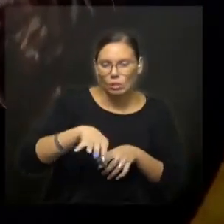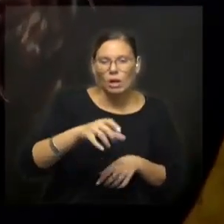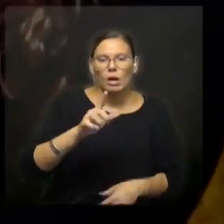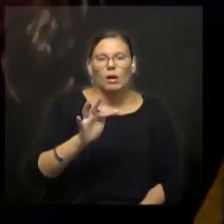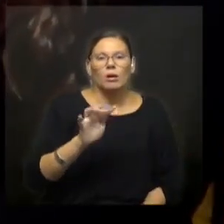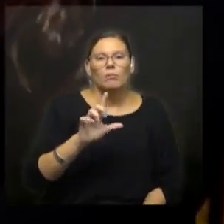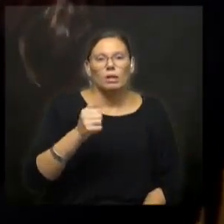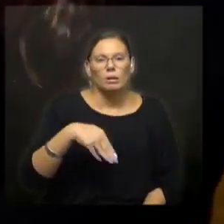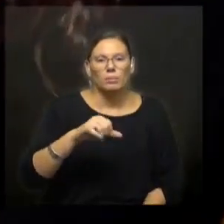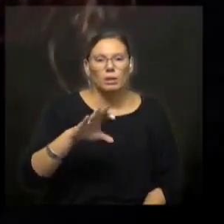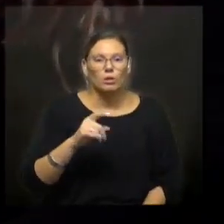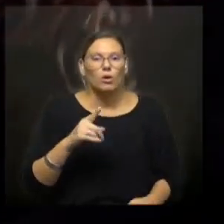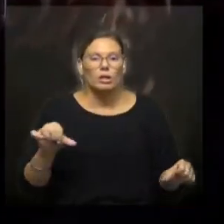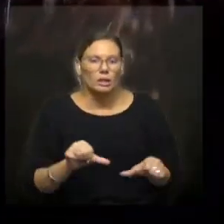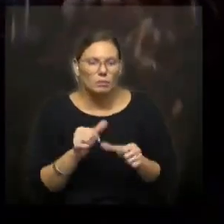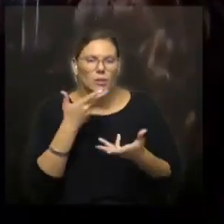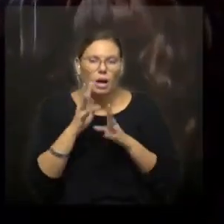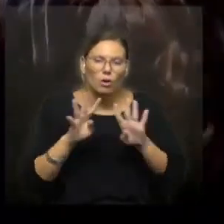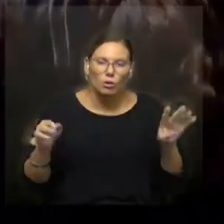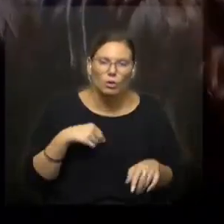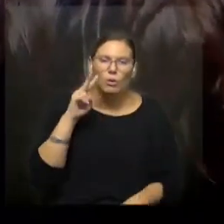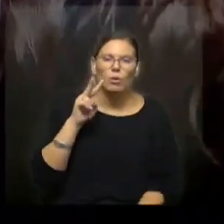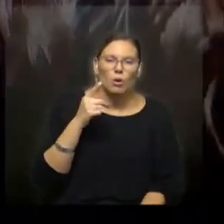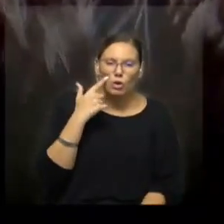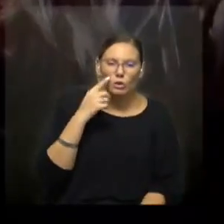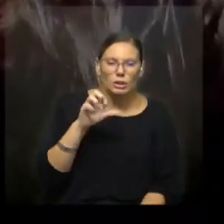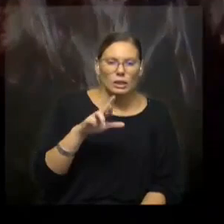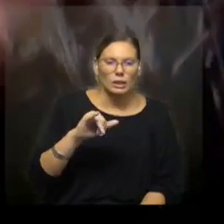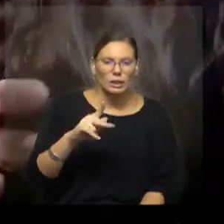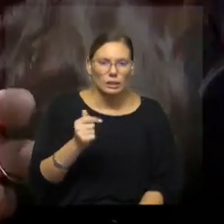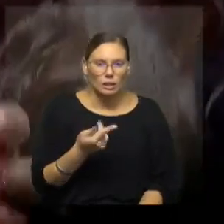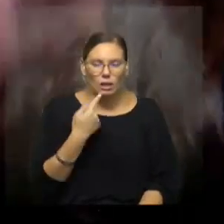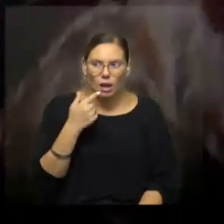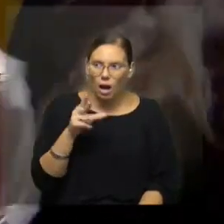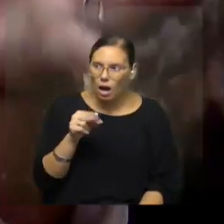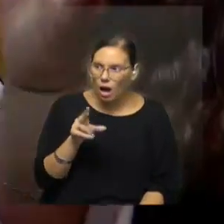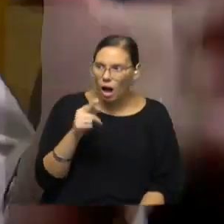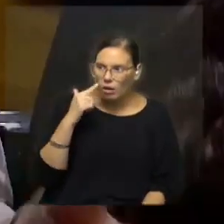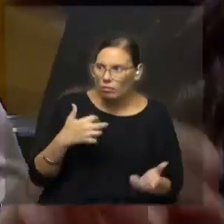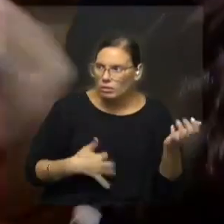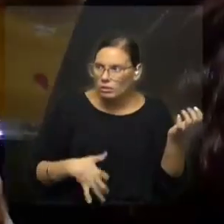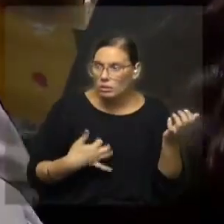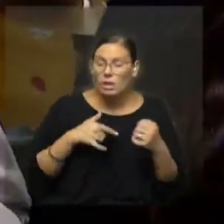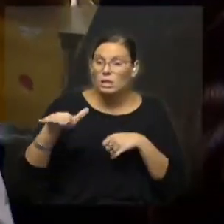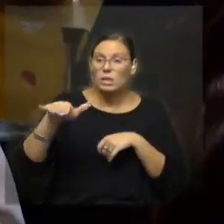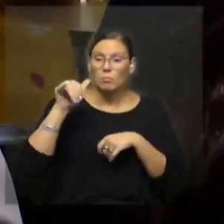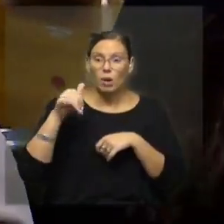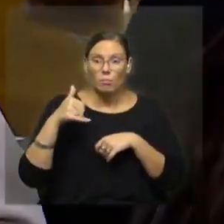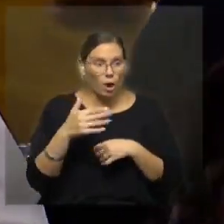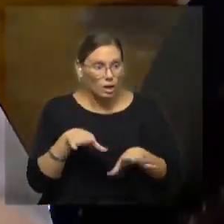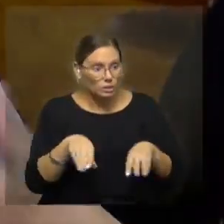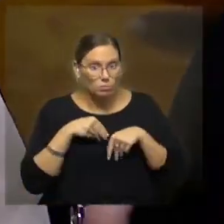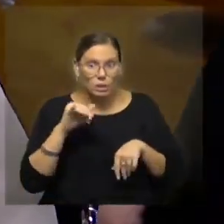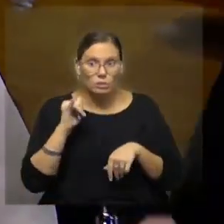actividades de coros conocí a Erika, la vi tocar en el Solís y dije, esta chica es... única. Y bueno, de ahí los convocamos y no solo que se prendieron, sino